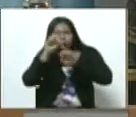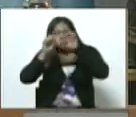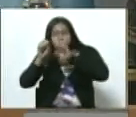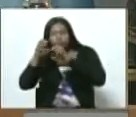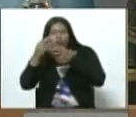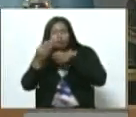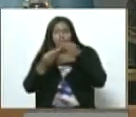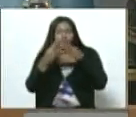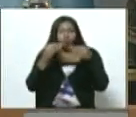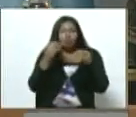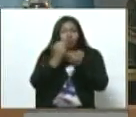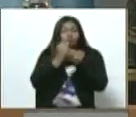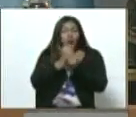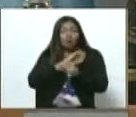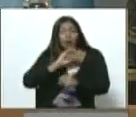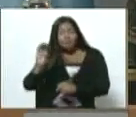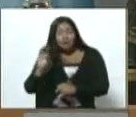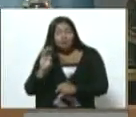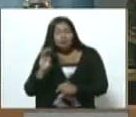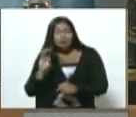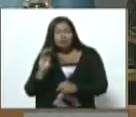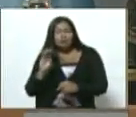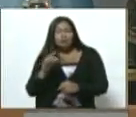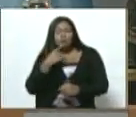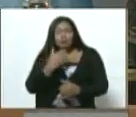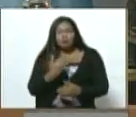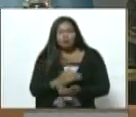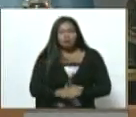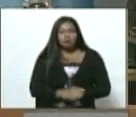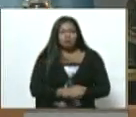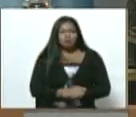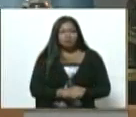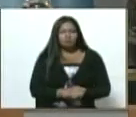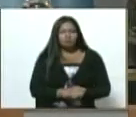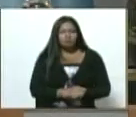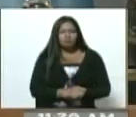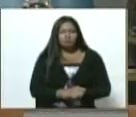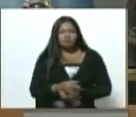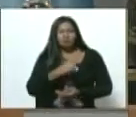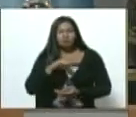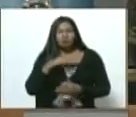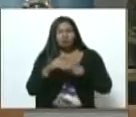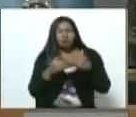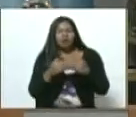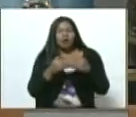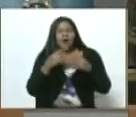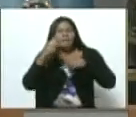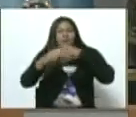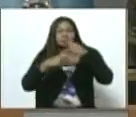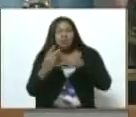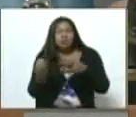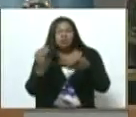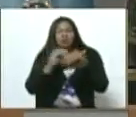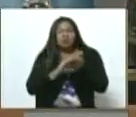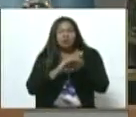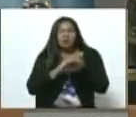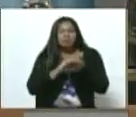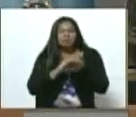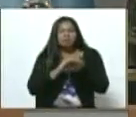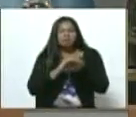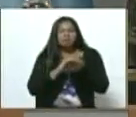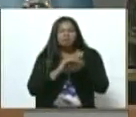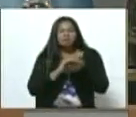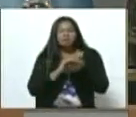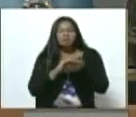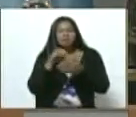trabajo que la patria demanda, como parte de este proceso de reinstitucionalización del